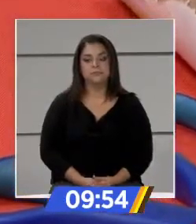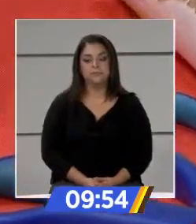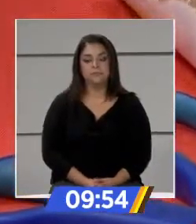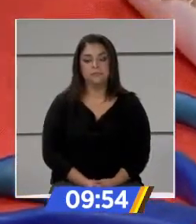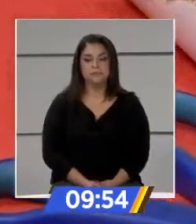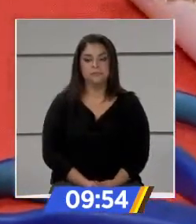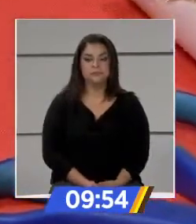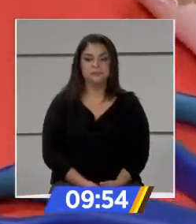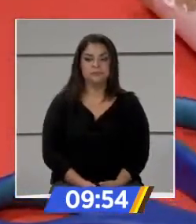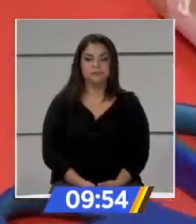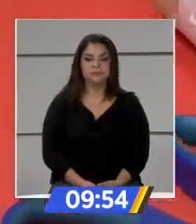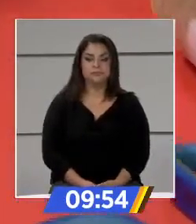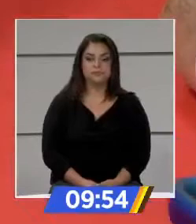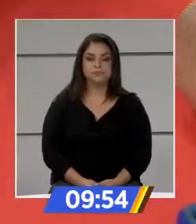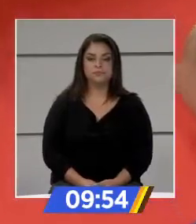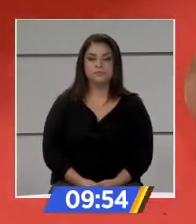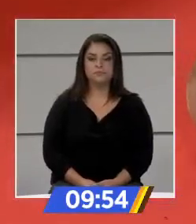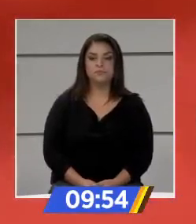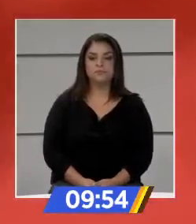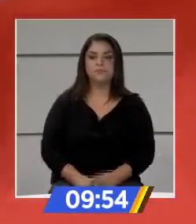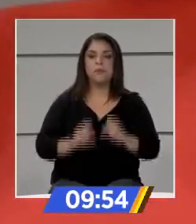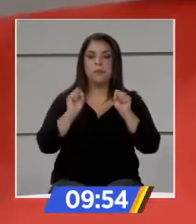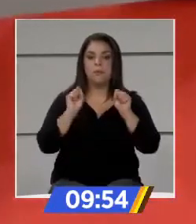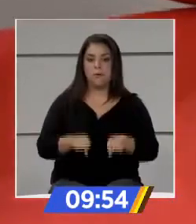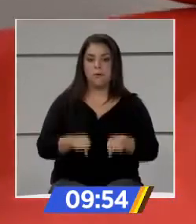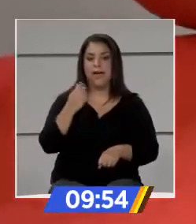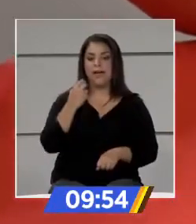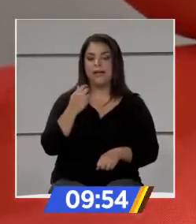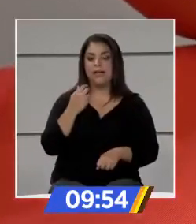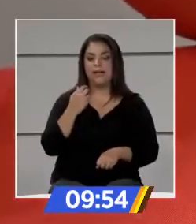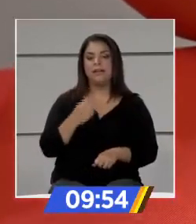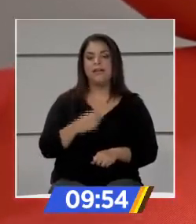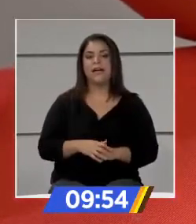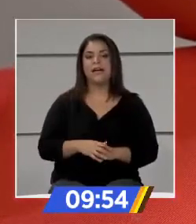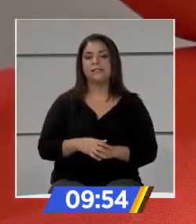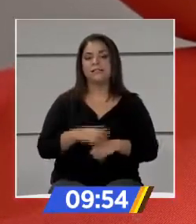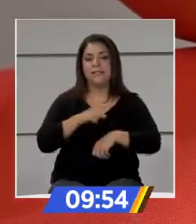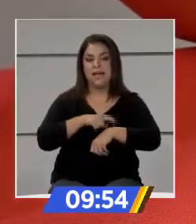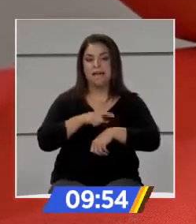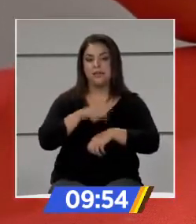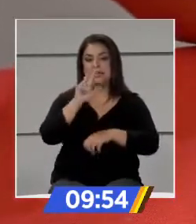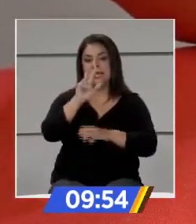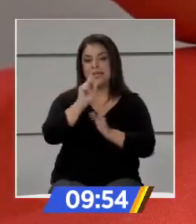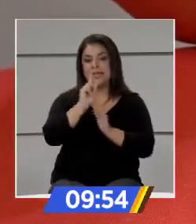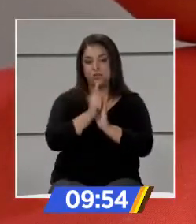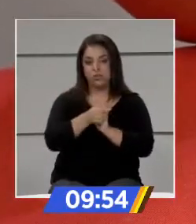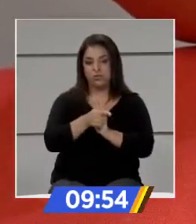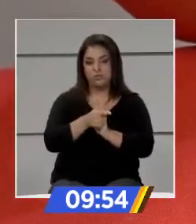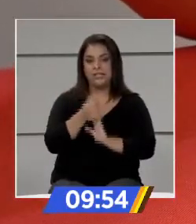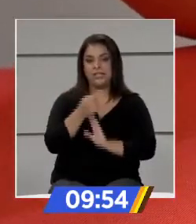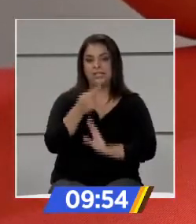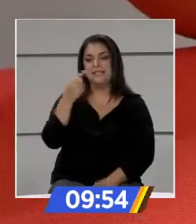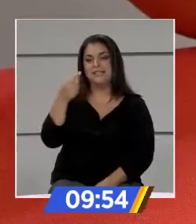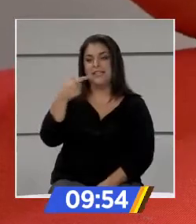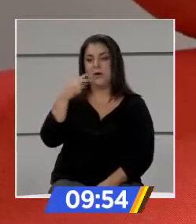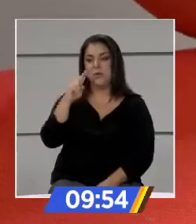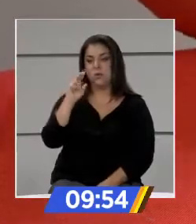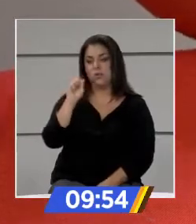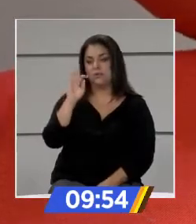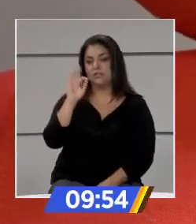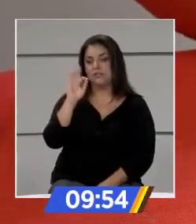Ahora sí. Que le ponga tres brazos o que quedan tres minutos. Tres minutos. Tres minutos, dice Gustavo. Yo pensé que me estaba diciendo